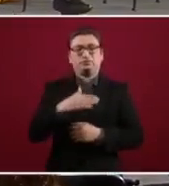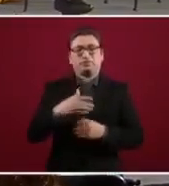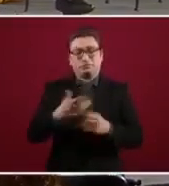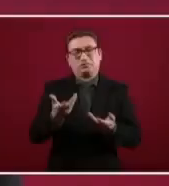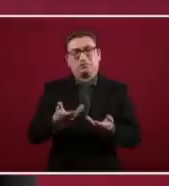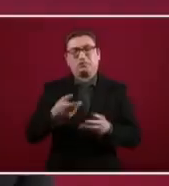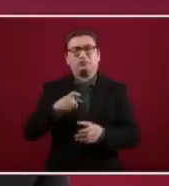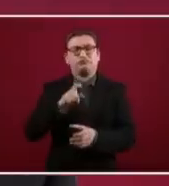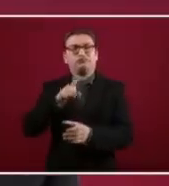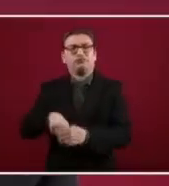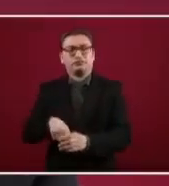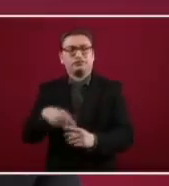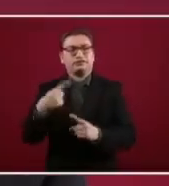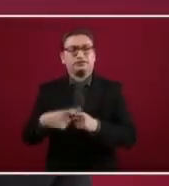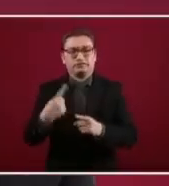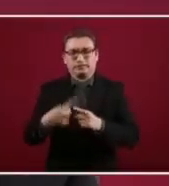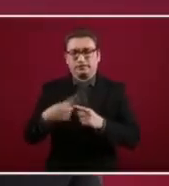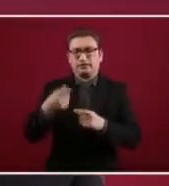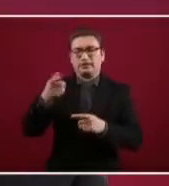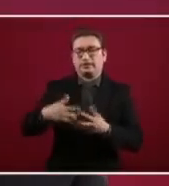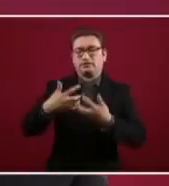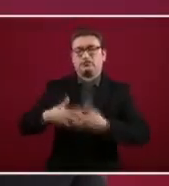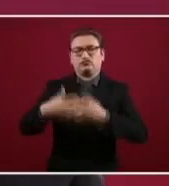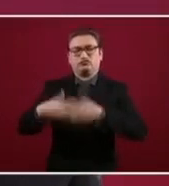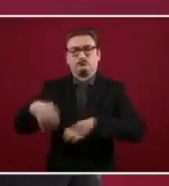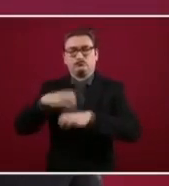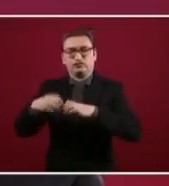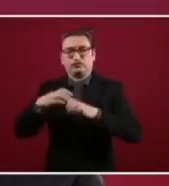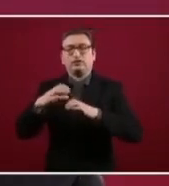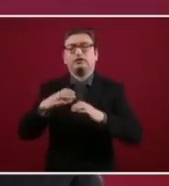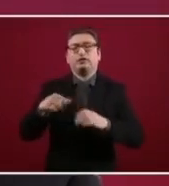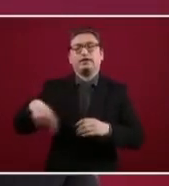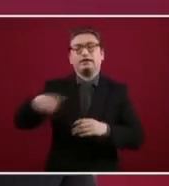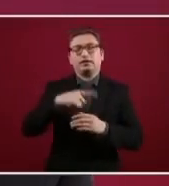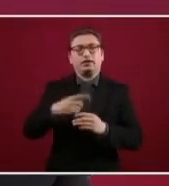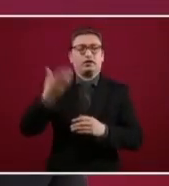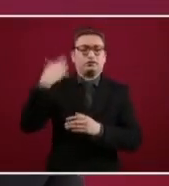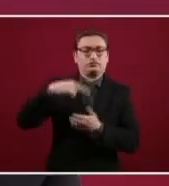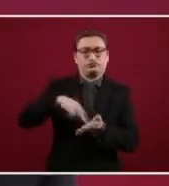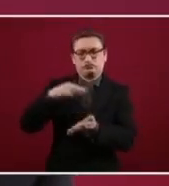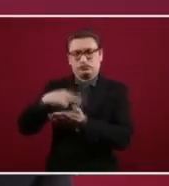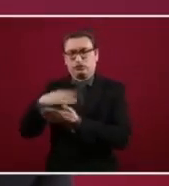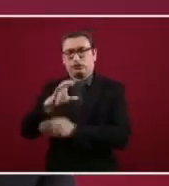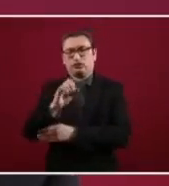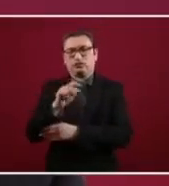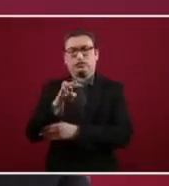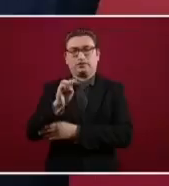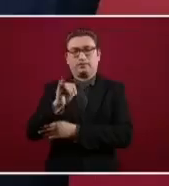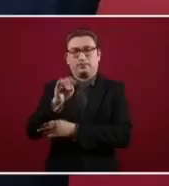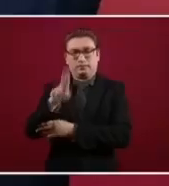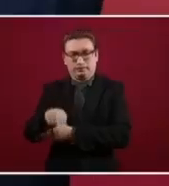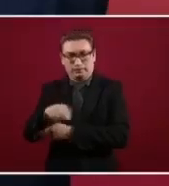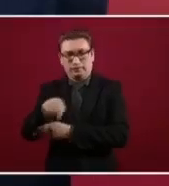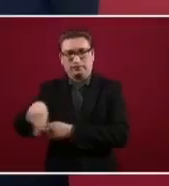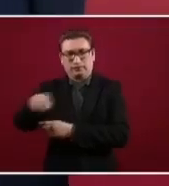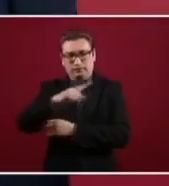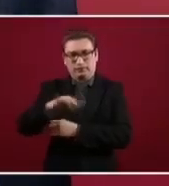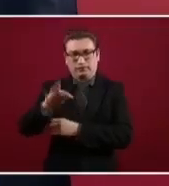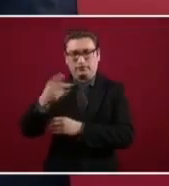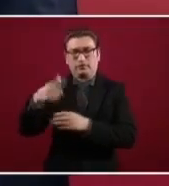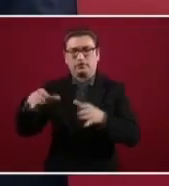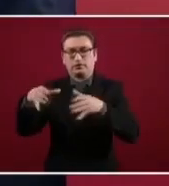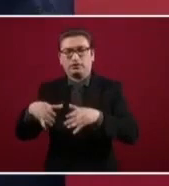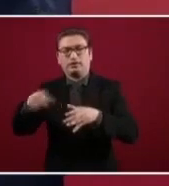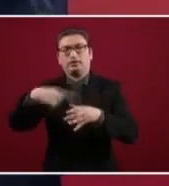también las cámaras industriales firmamos un convenio con la concamín con la confederación de cámaras industriales